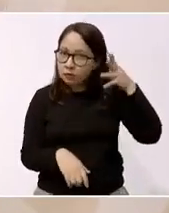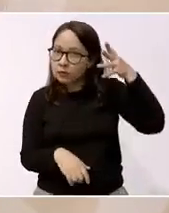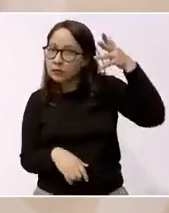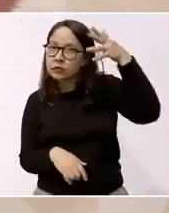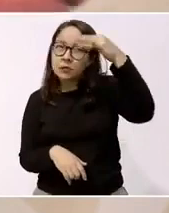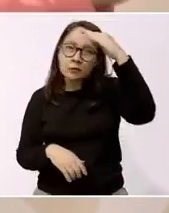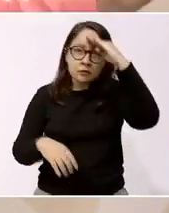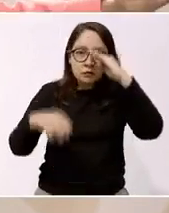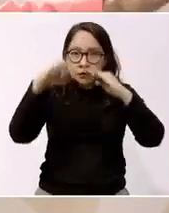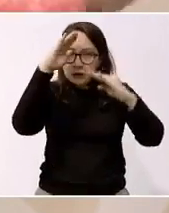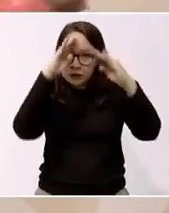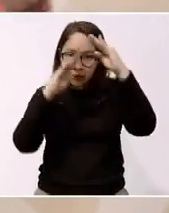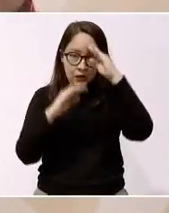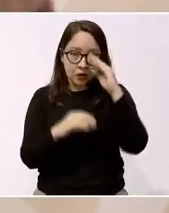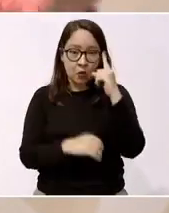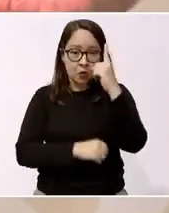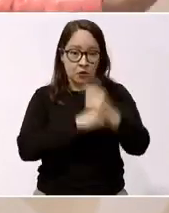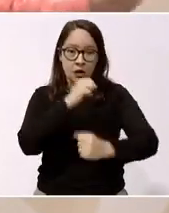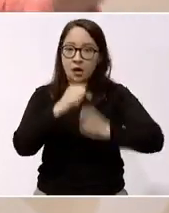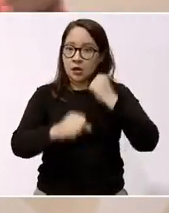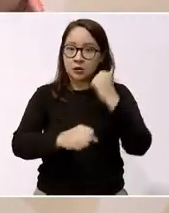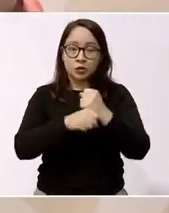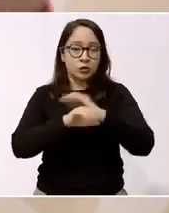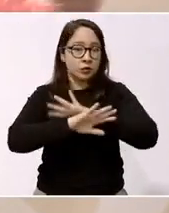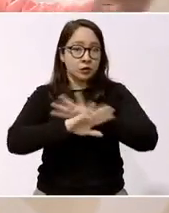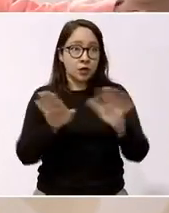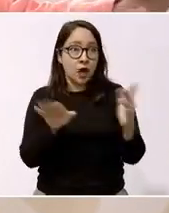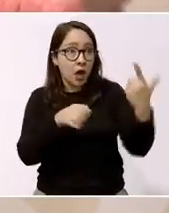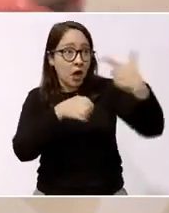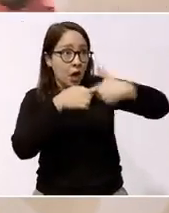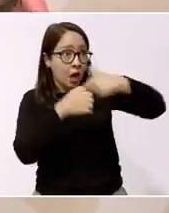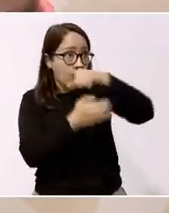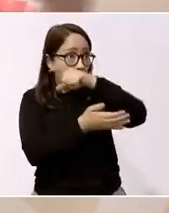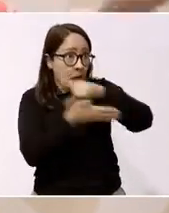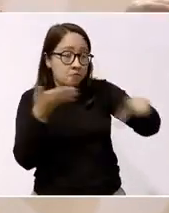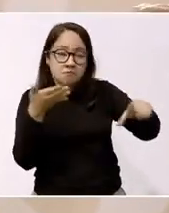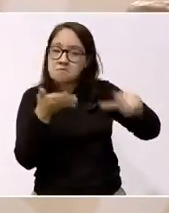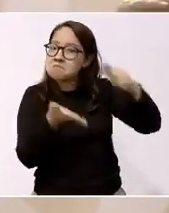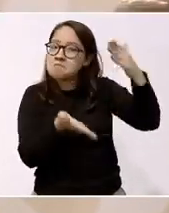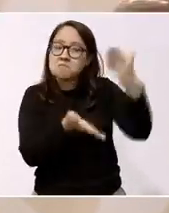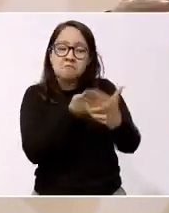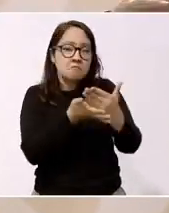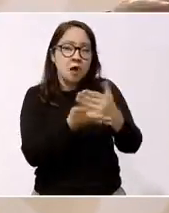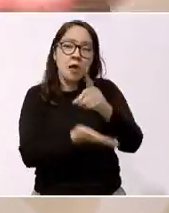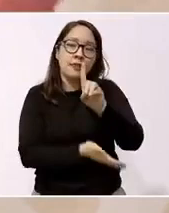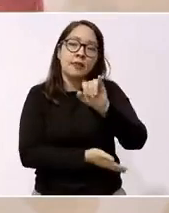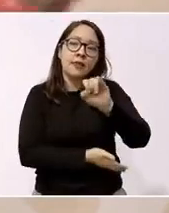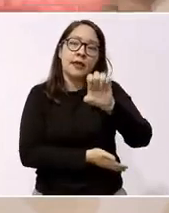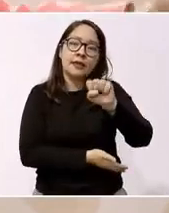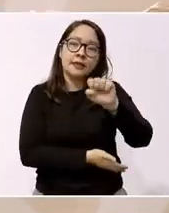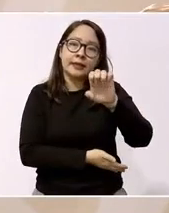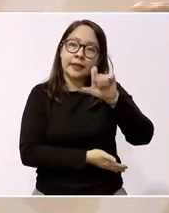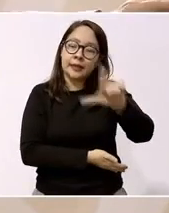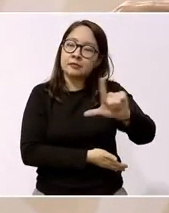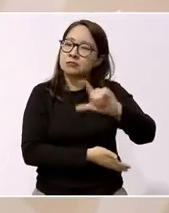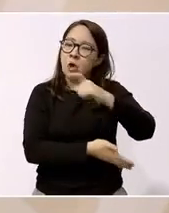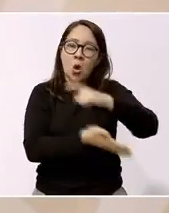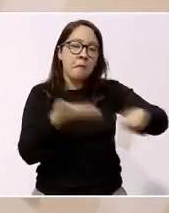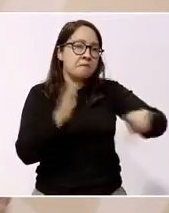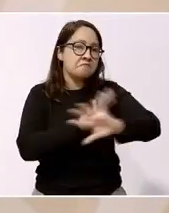viene se deja de comprar la gasolina y el diésel en el extranjero. Vamos a ser